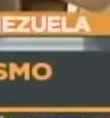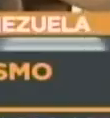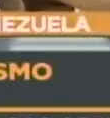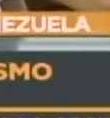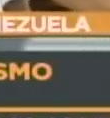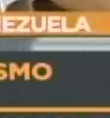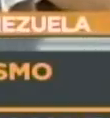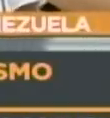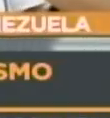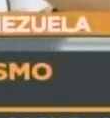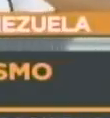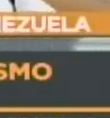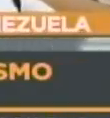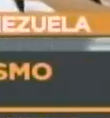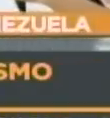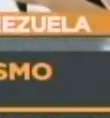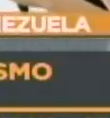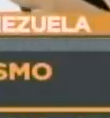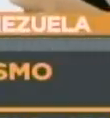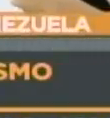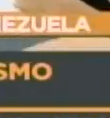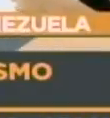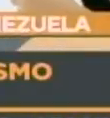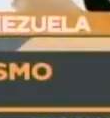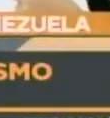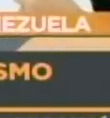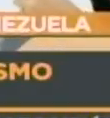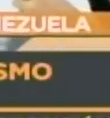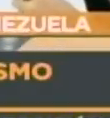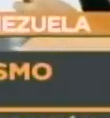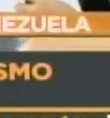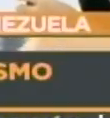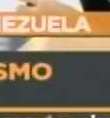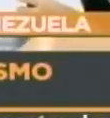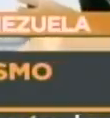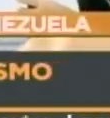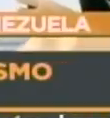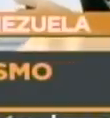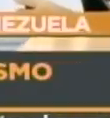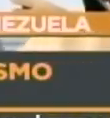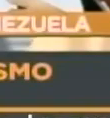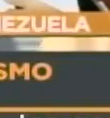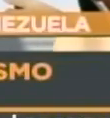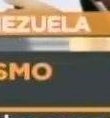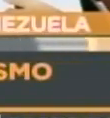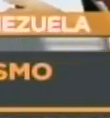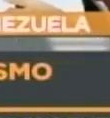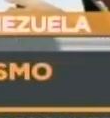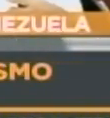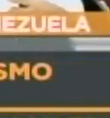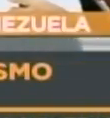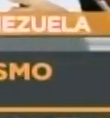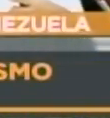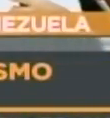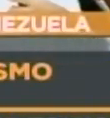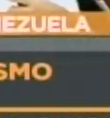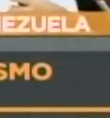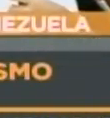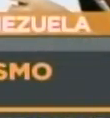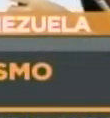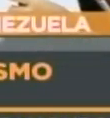Flor de Venezuela, muy contentos por esta nueva visita de nuestra patrona, la Divina Pastora. Todos los